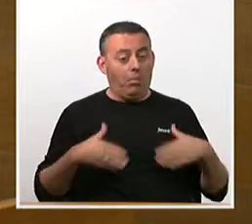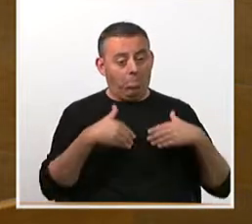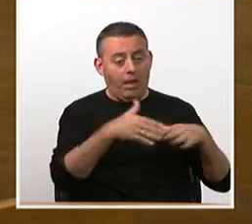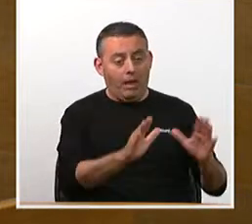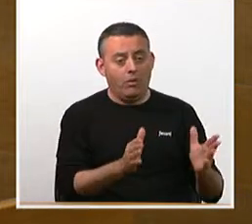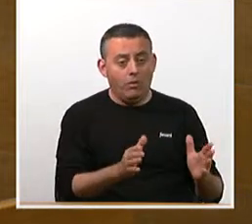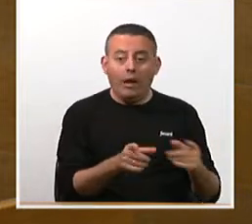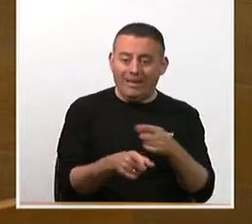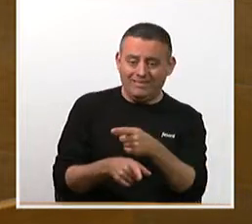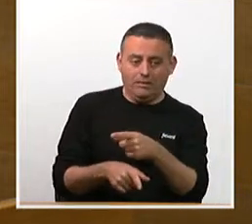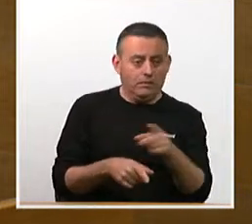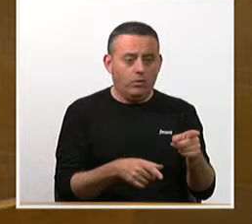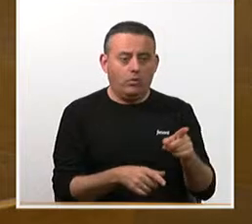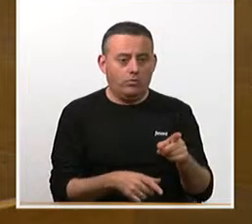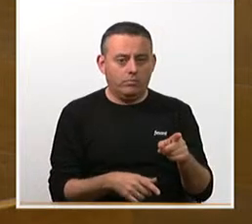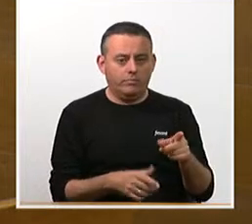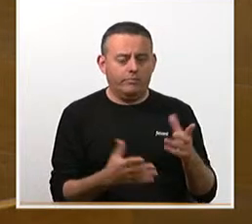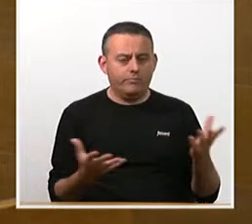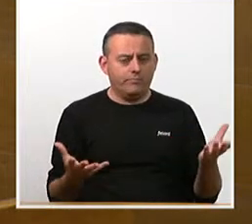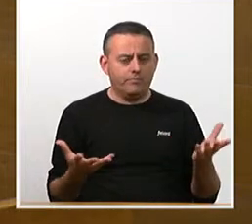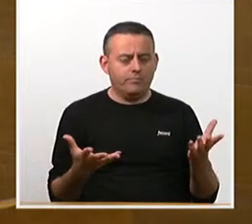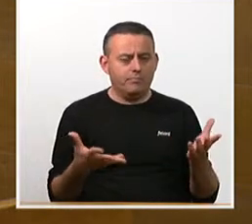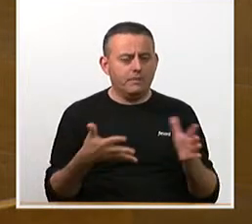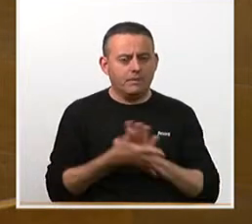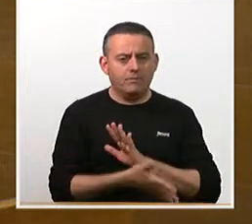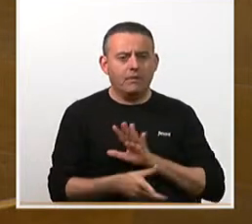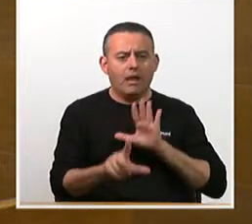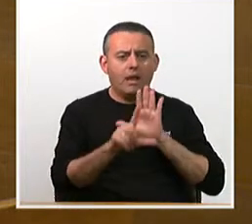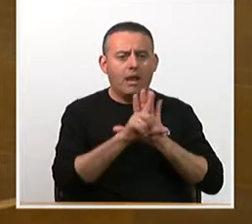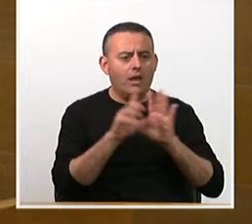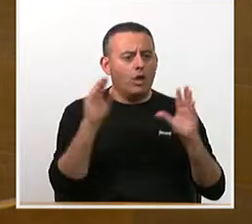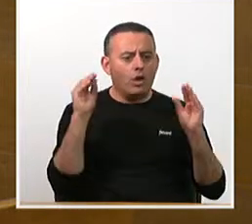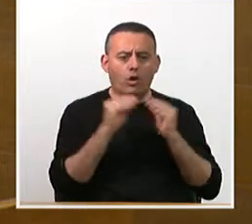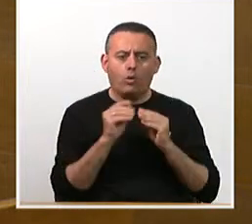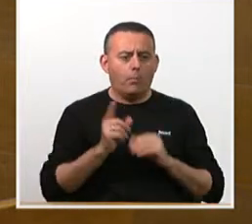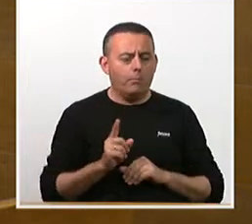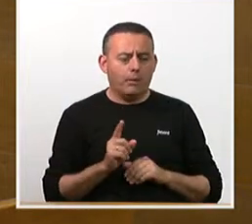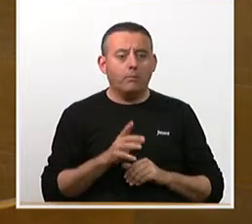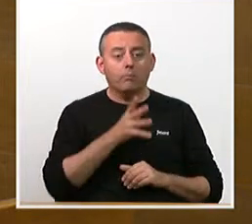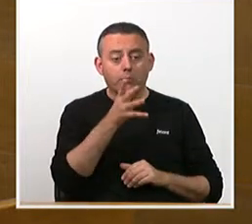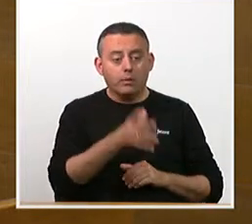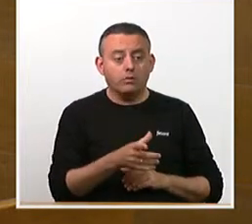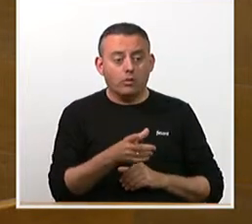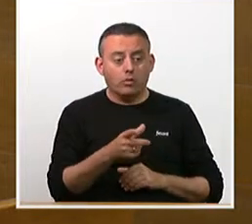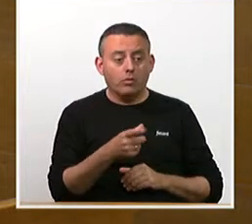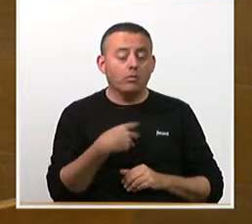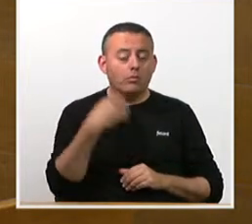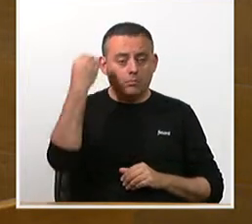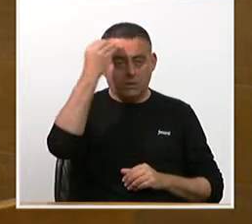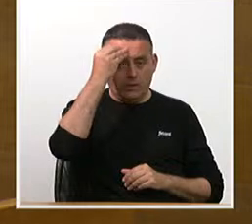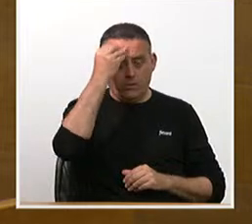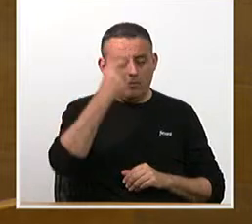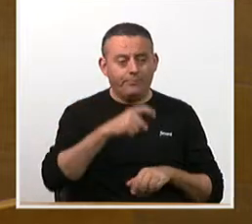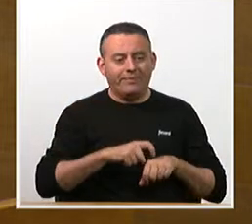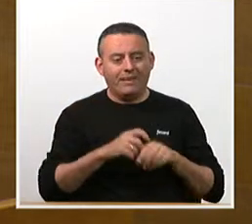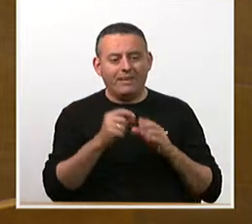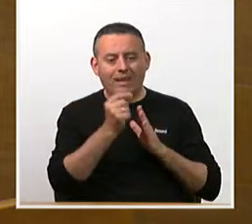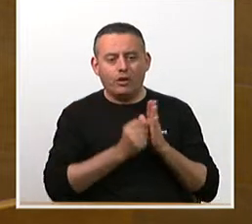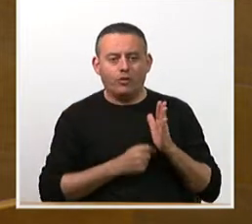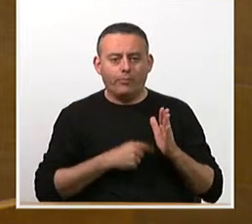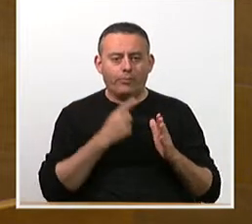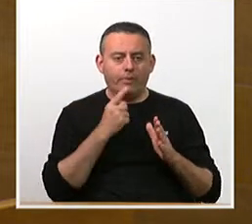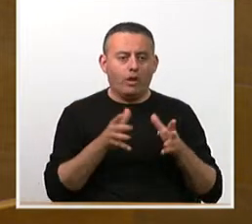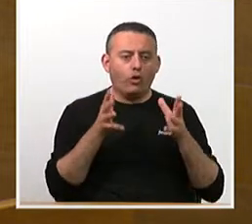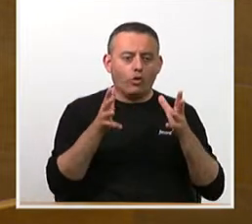Así noir que di la per pregun el criter del cons en rela Ren del cons